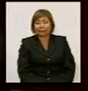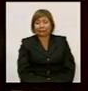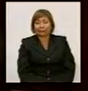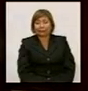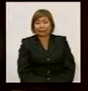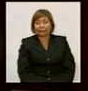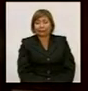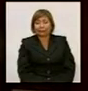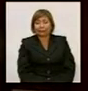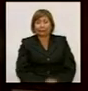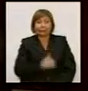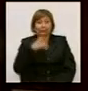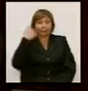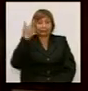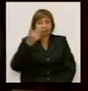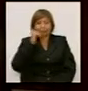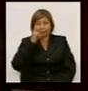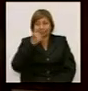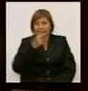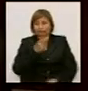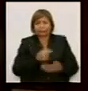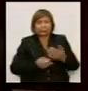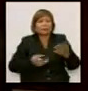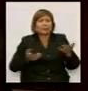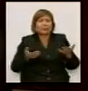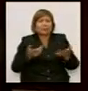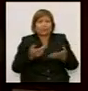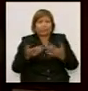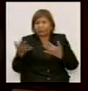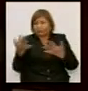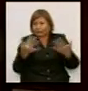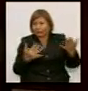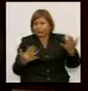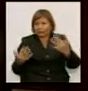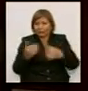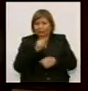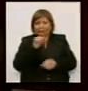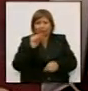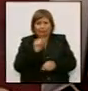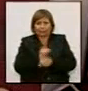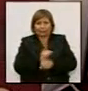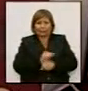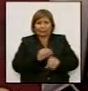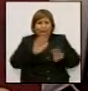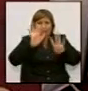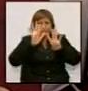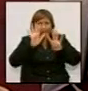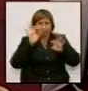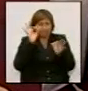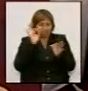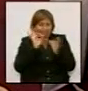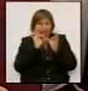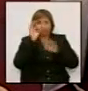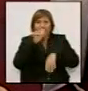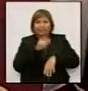A la mañana siguiente no sabían para qué estaban citados a las 9:00.